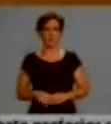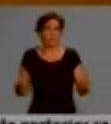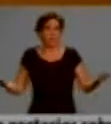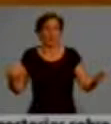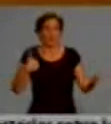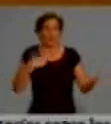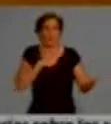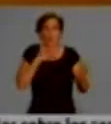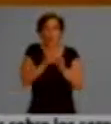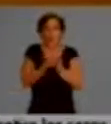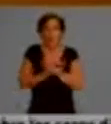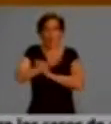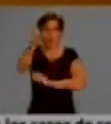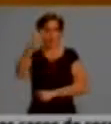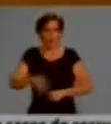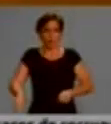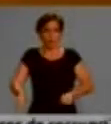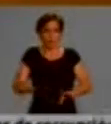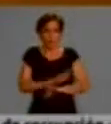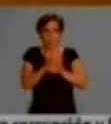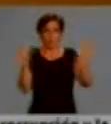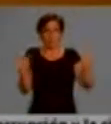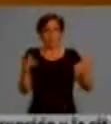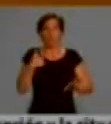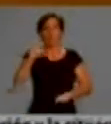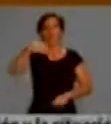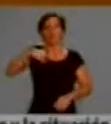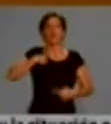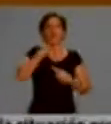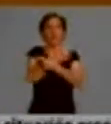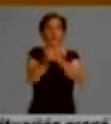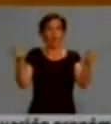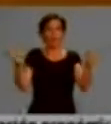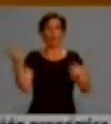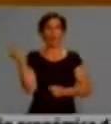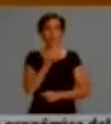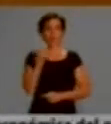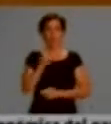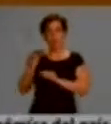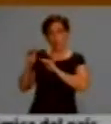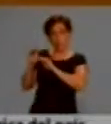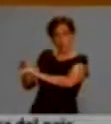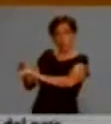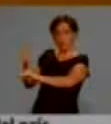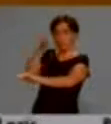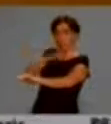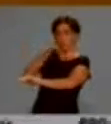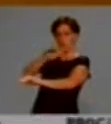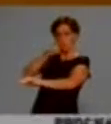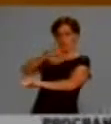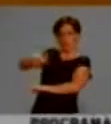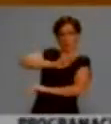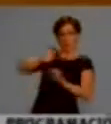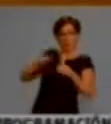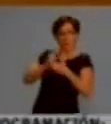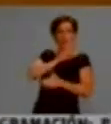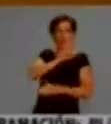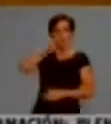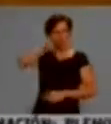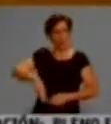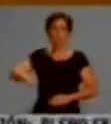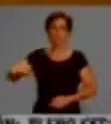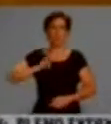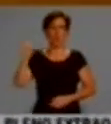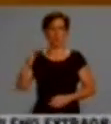puedo decirles otra cosa, sino que son falsas sus acusaciones, son falsas